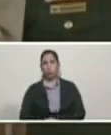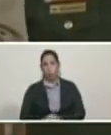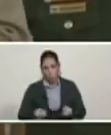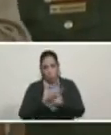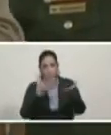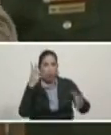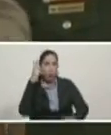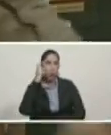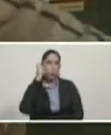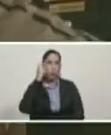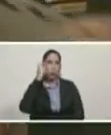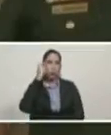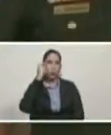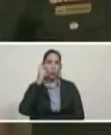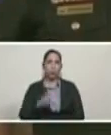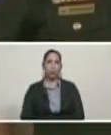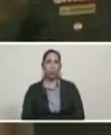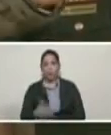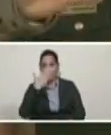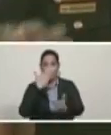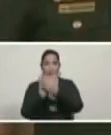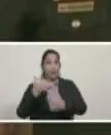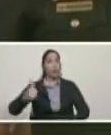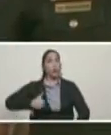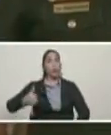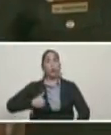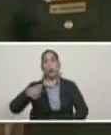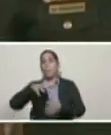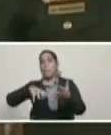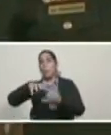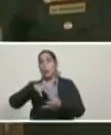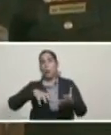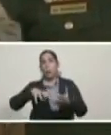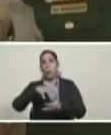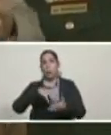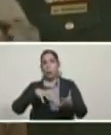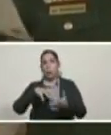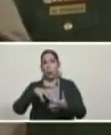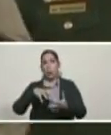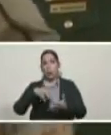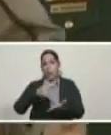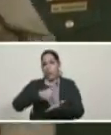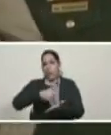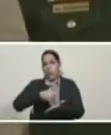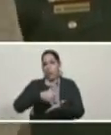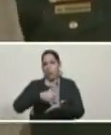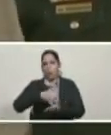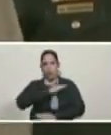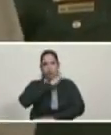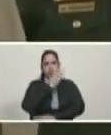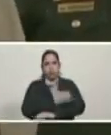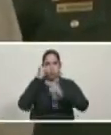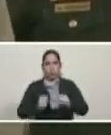escucharon. Frente a cualquier circunstancia, nervios de acero. Lo dije.